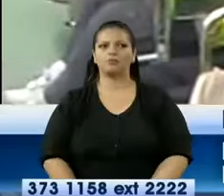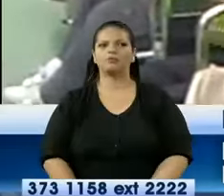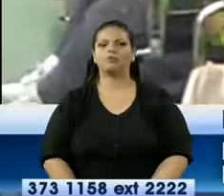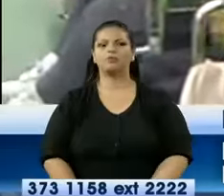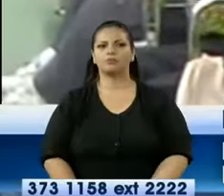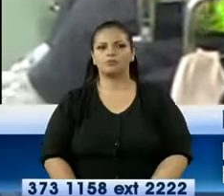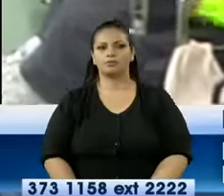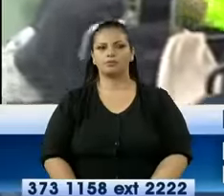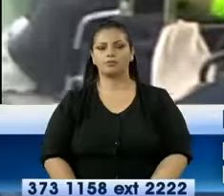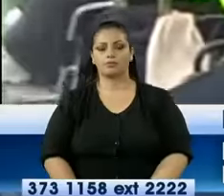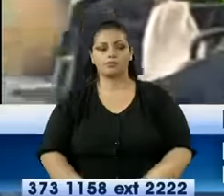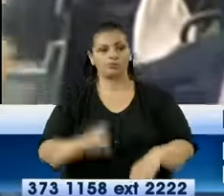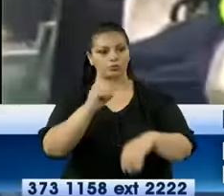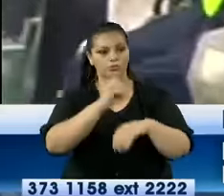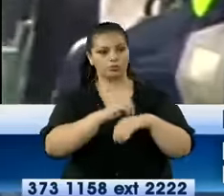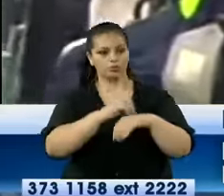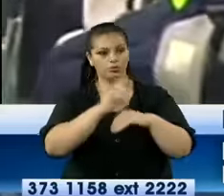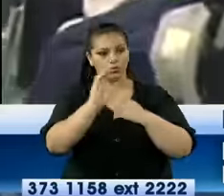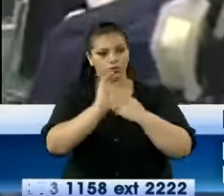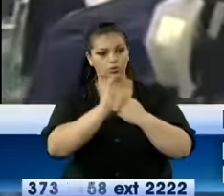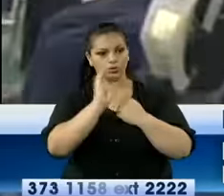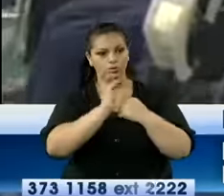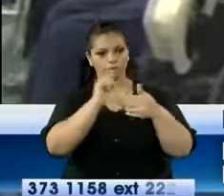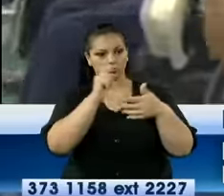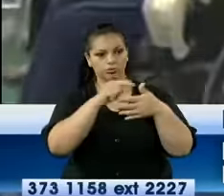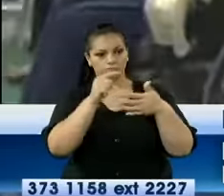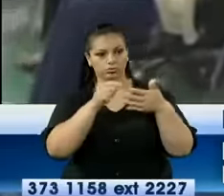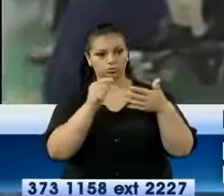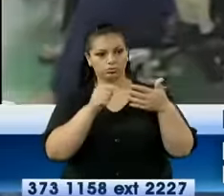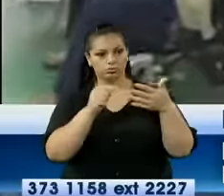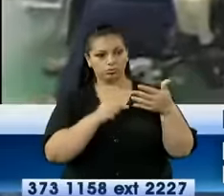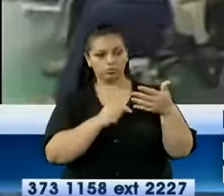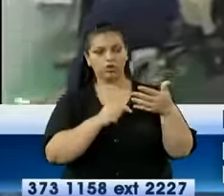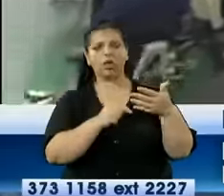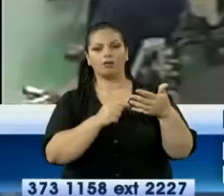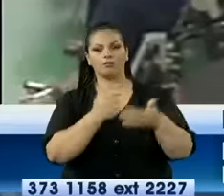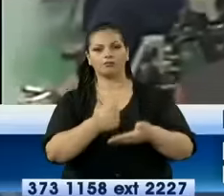indicaciones que indiquen tanto el médico como el nutricionista.